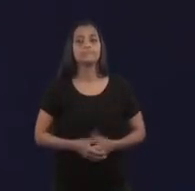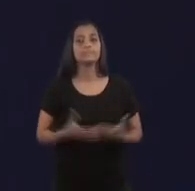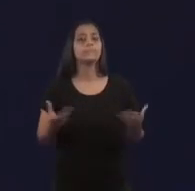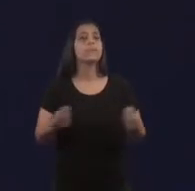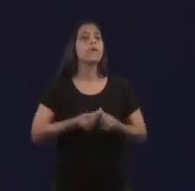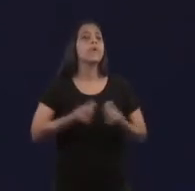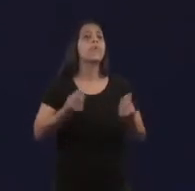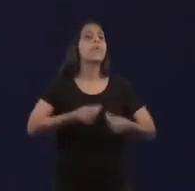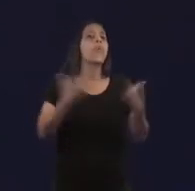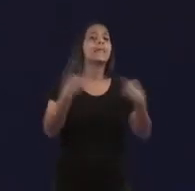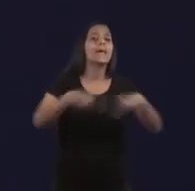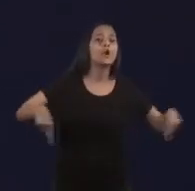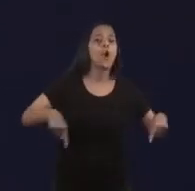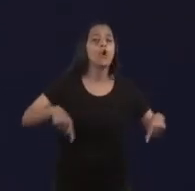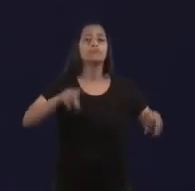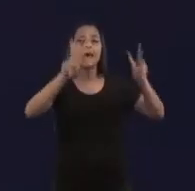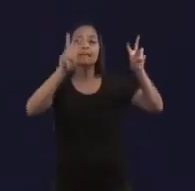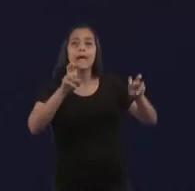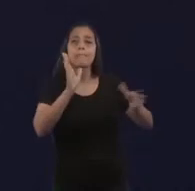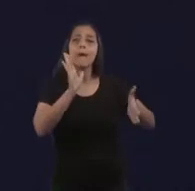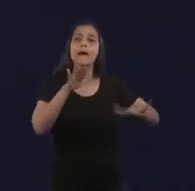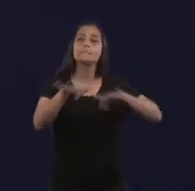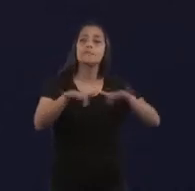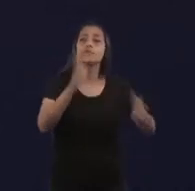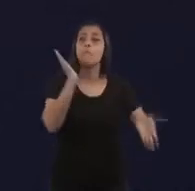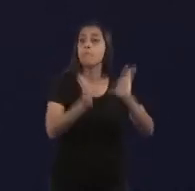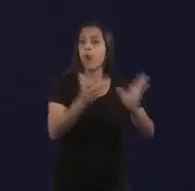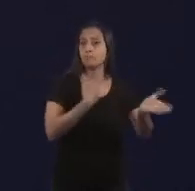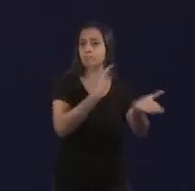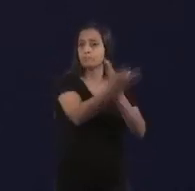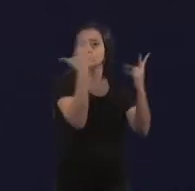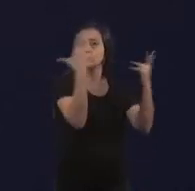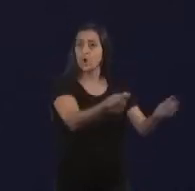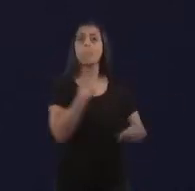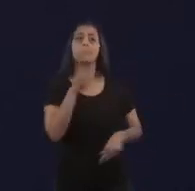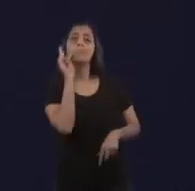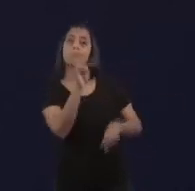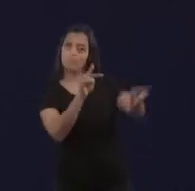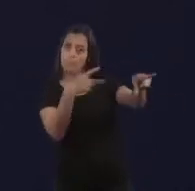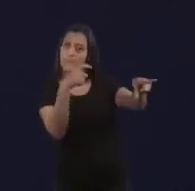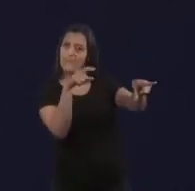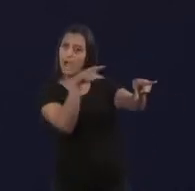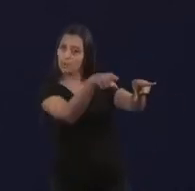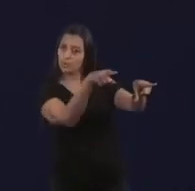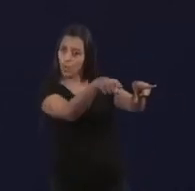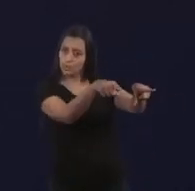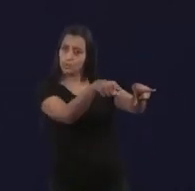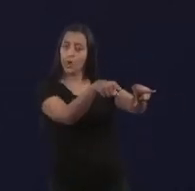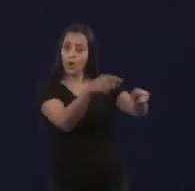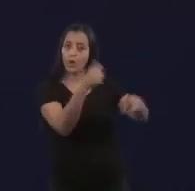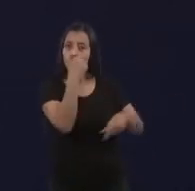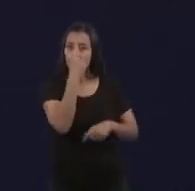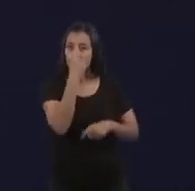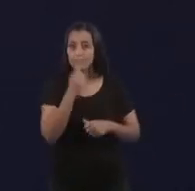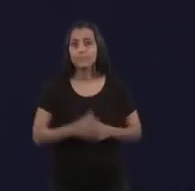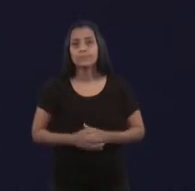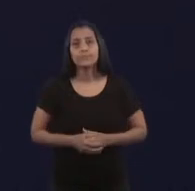Cualquier acto de violencia es repudiable. De hecho, yo he visto un video tuyo que habías